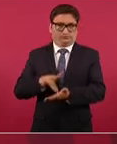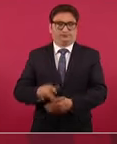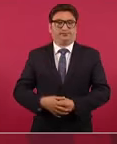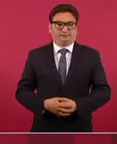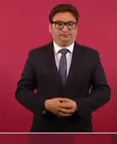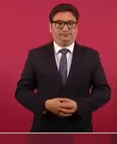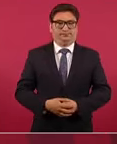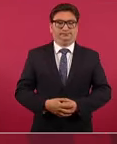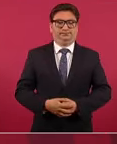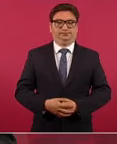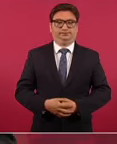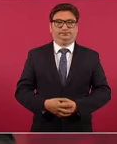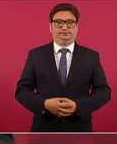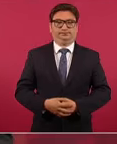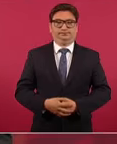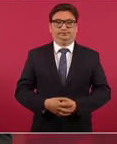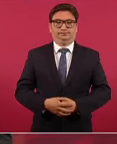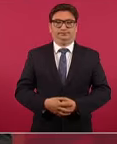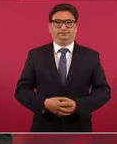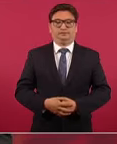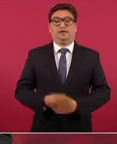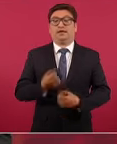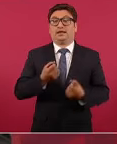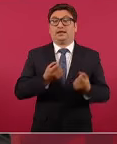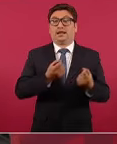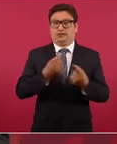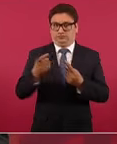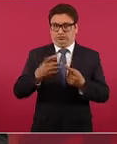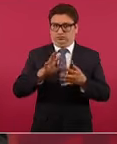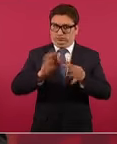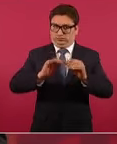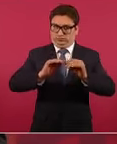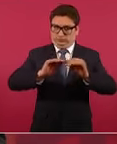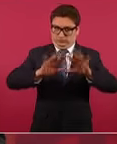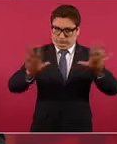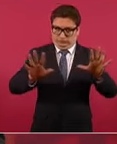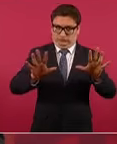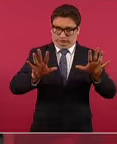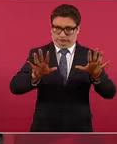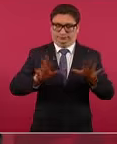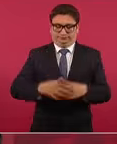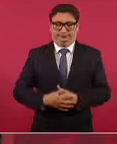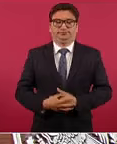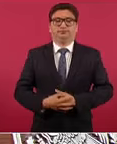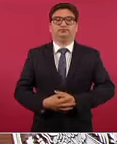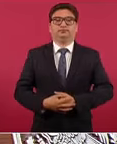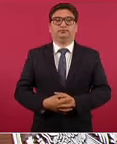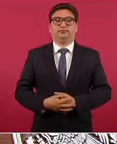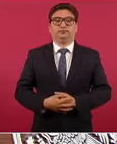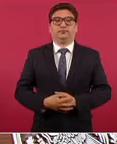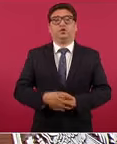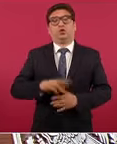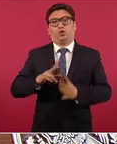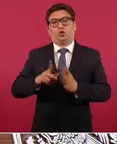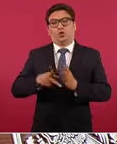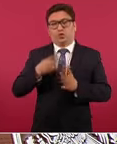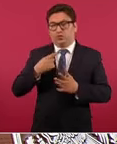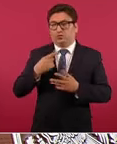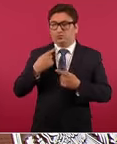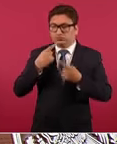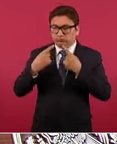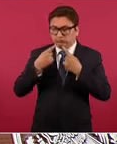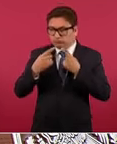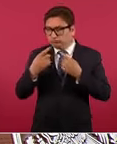algunas está claro hemos tenido que renegociar contratos